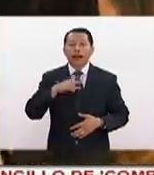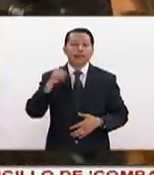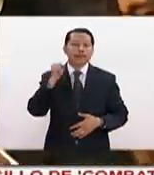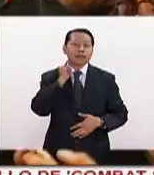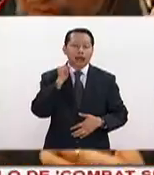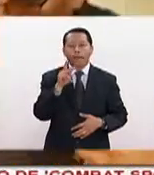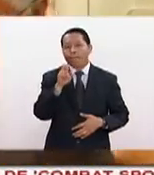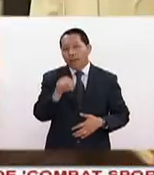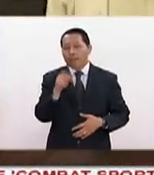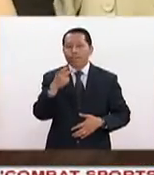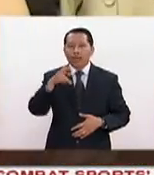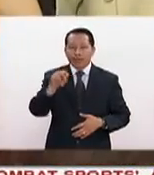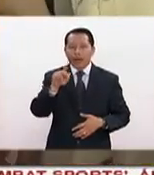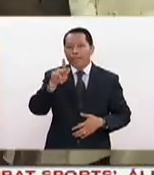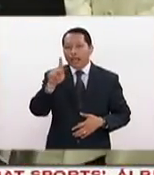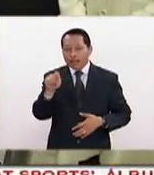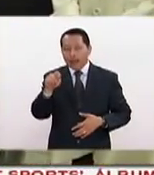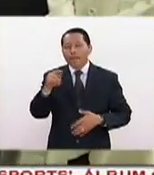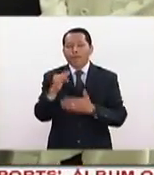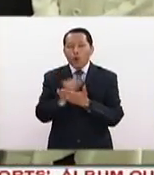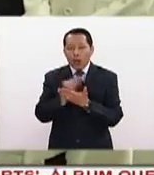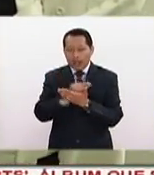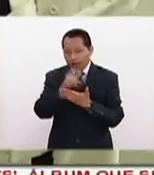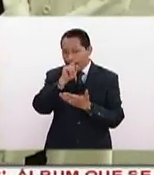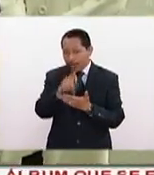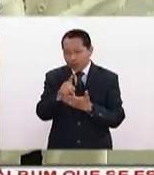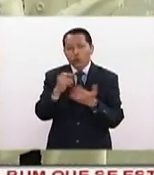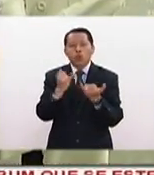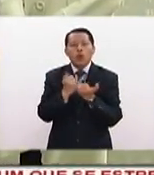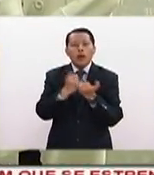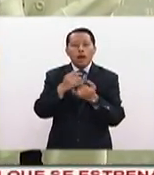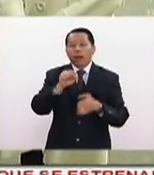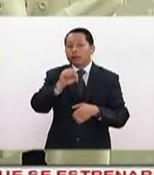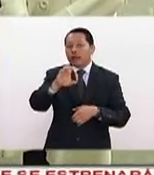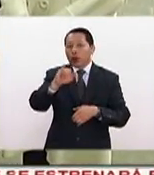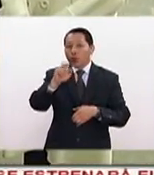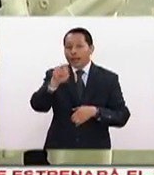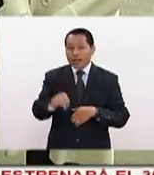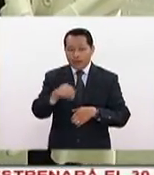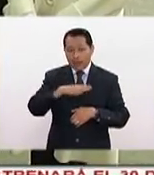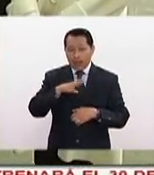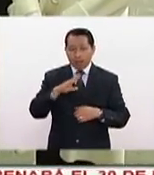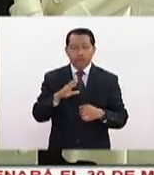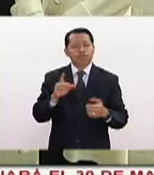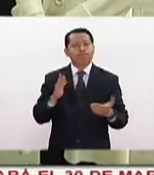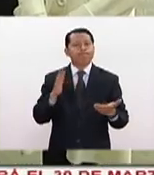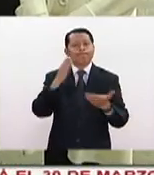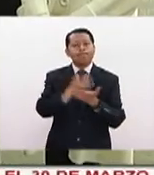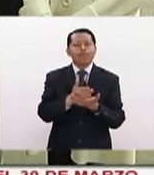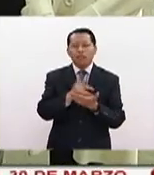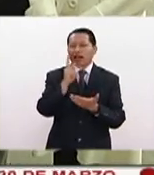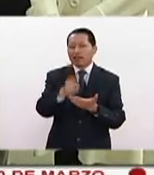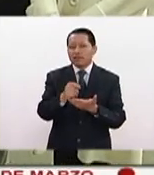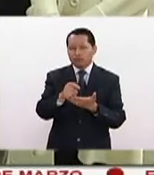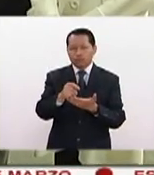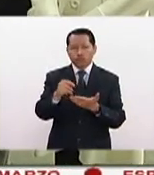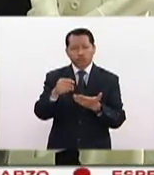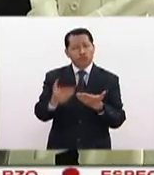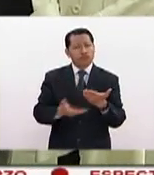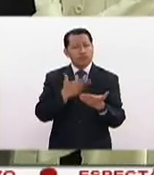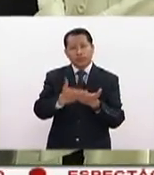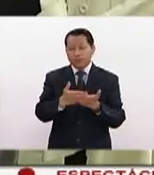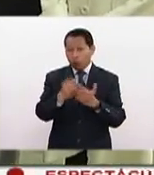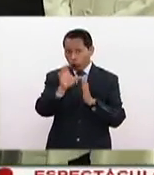Senadores del PAN, PRD, PT y Morena presentaron ante la Suprema Corte de Justicia de la Nación una acción de